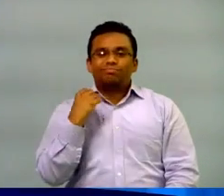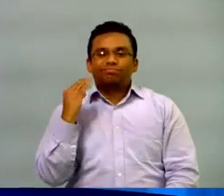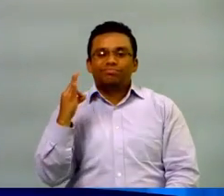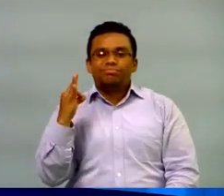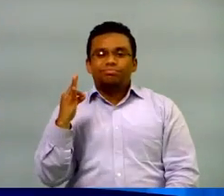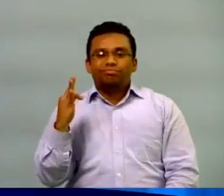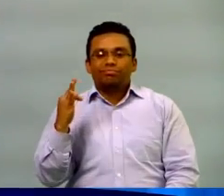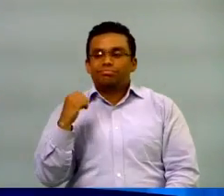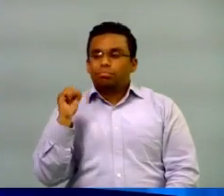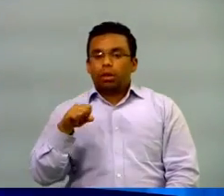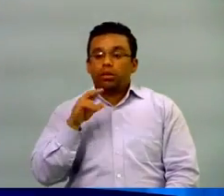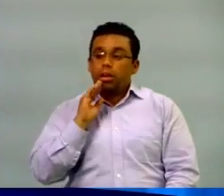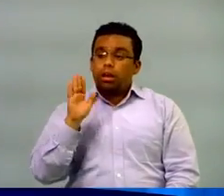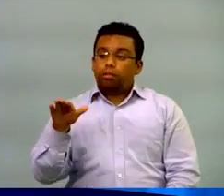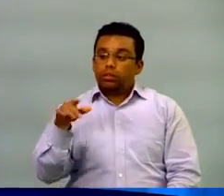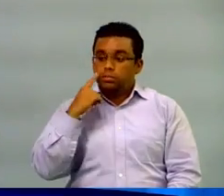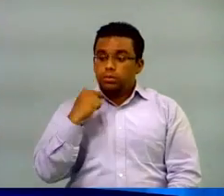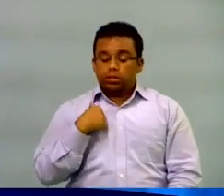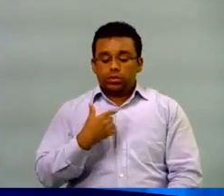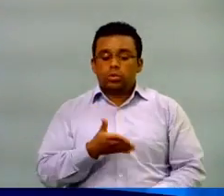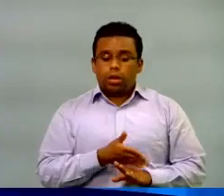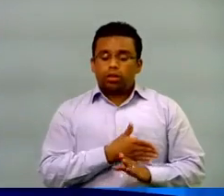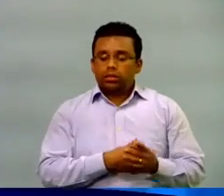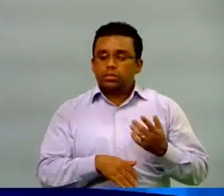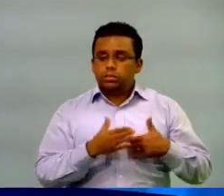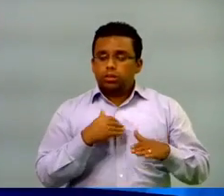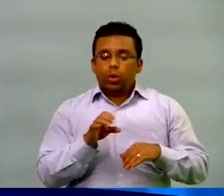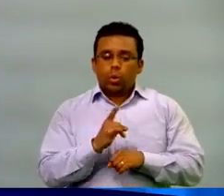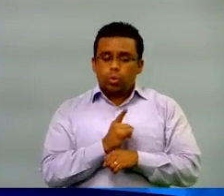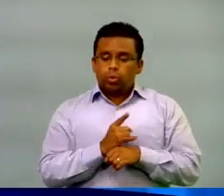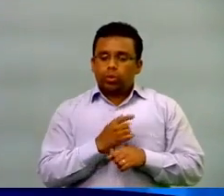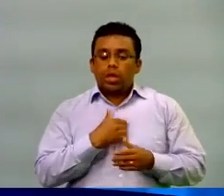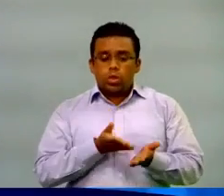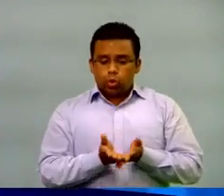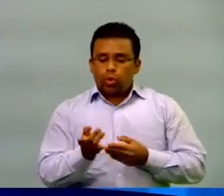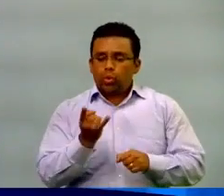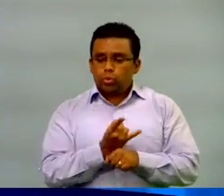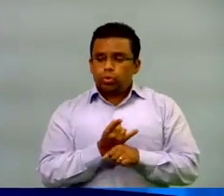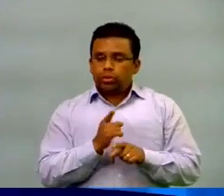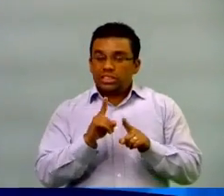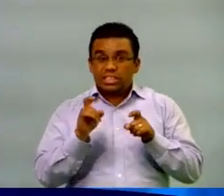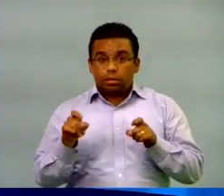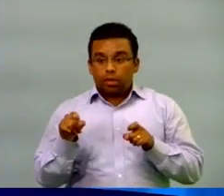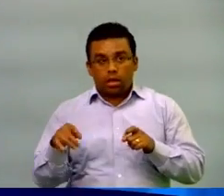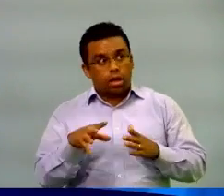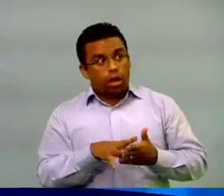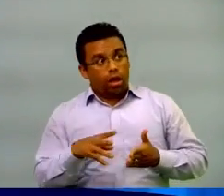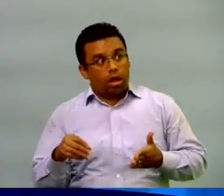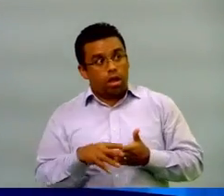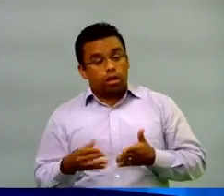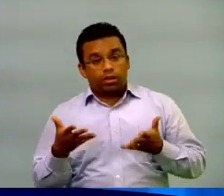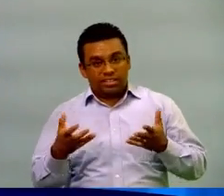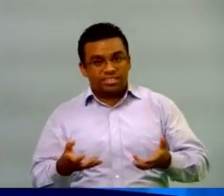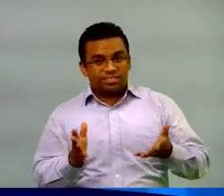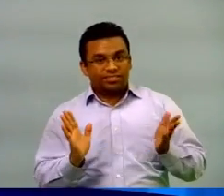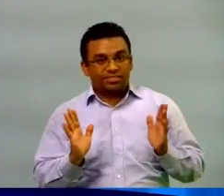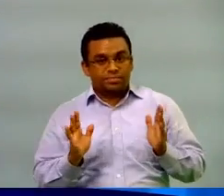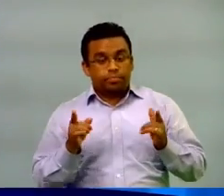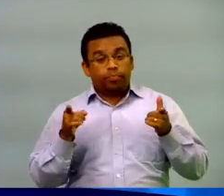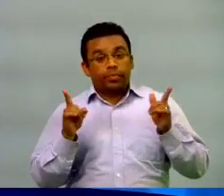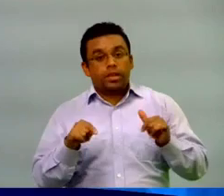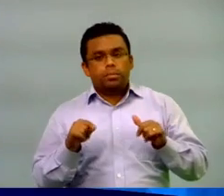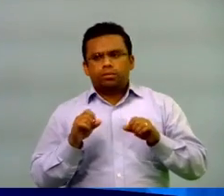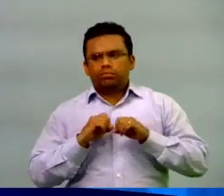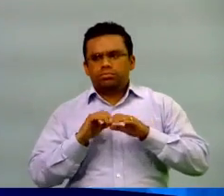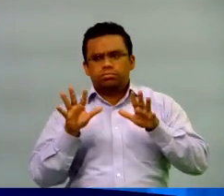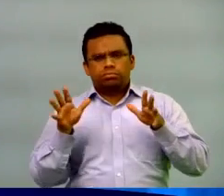mano a los otros docentes. Veíamos cómo a partir de las diferentes experiencias que tenemos en todos